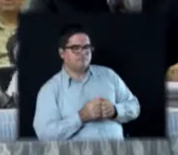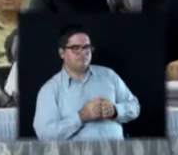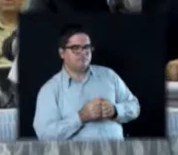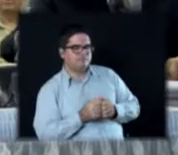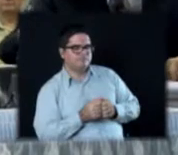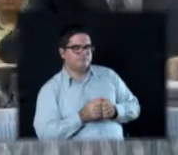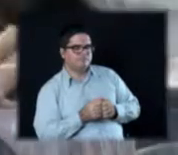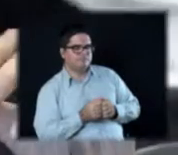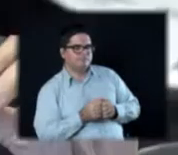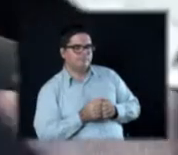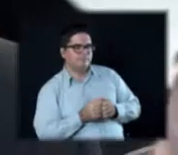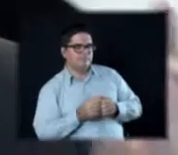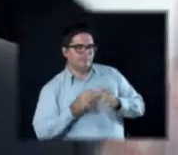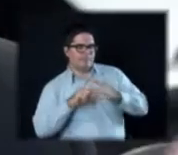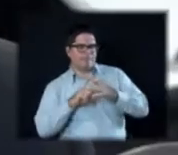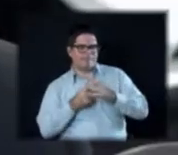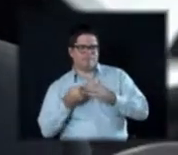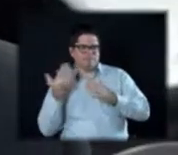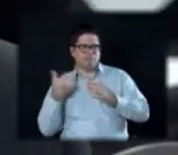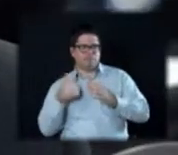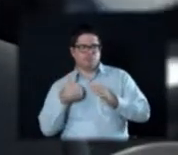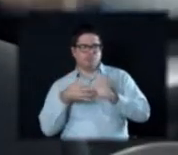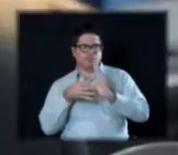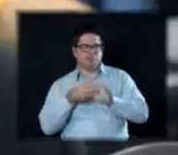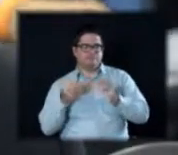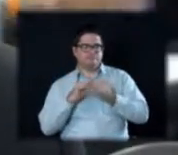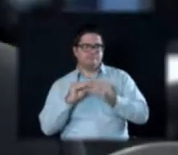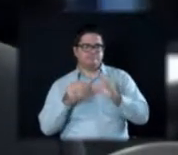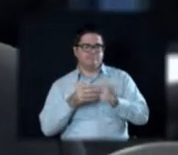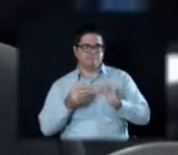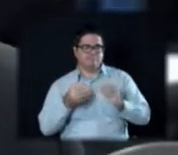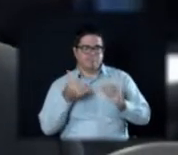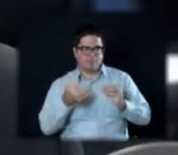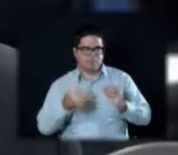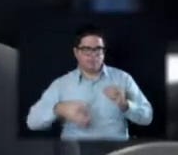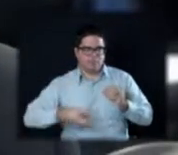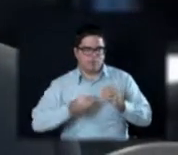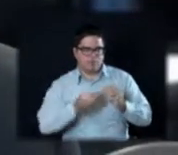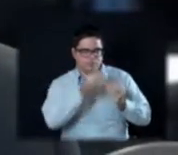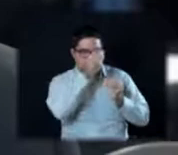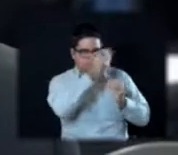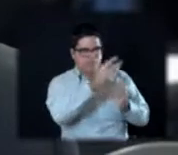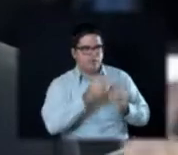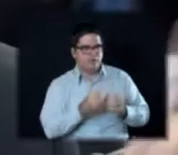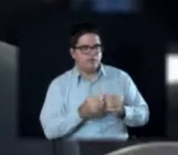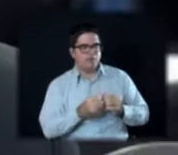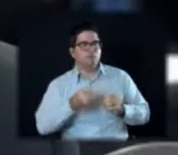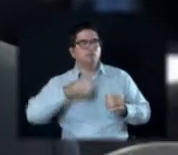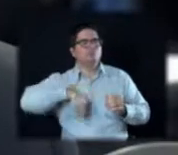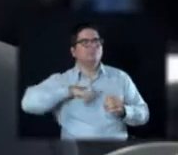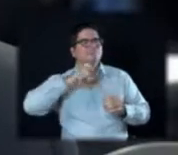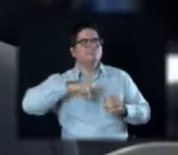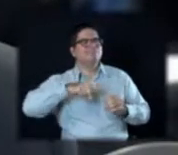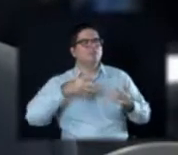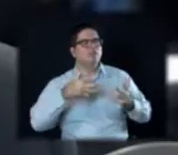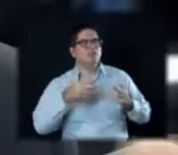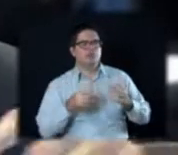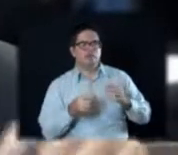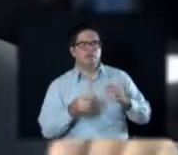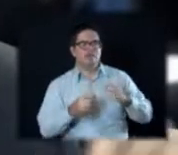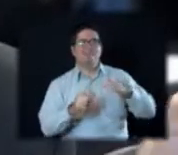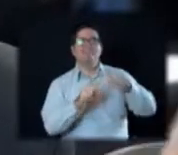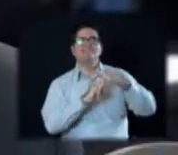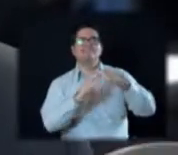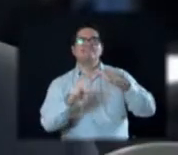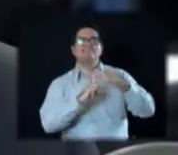a la información de trasfondo que estaba dando al principio. Algo que necesitamos es